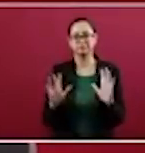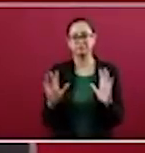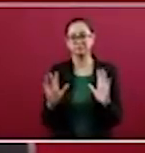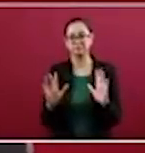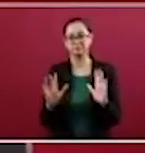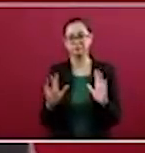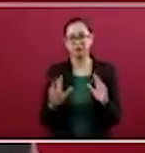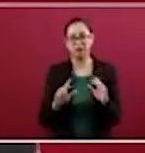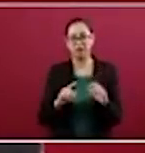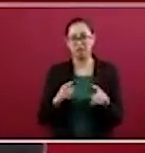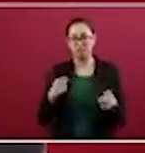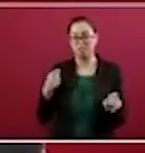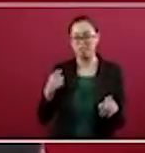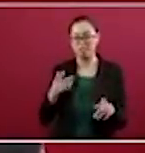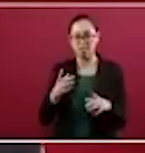solo recordando,